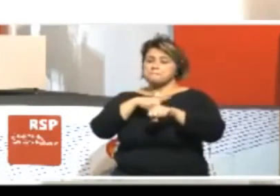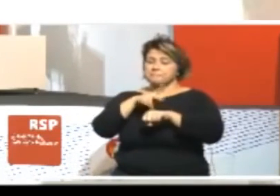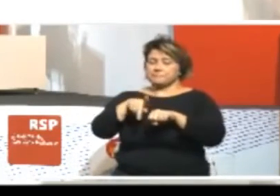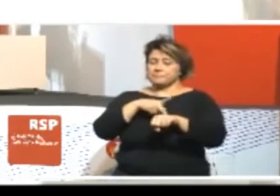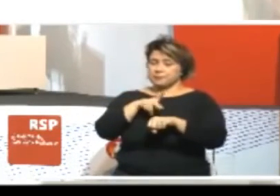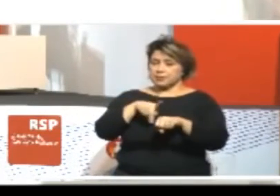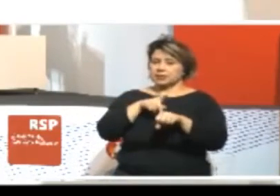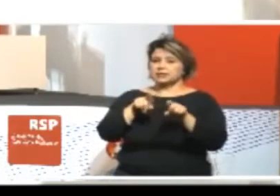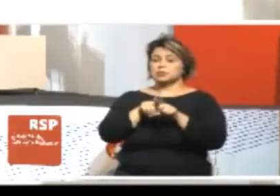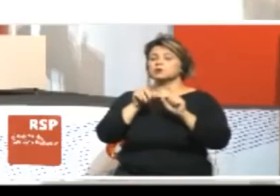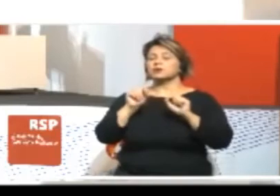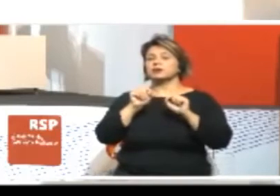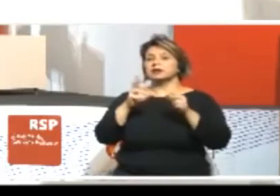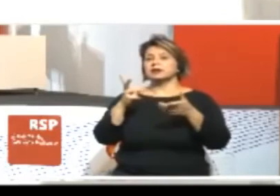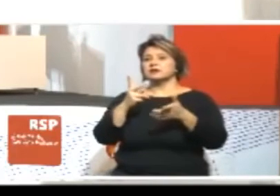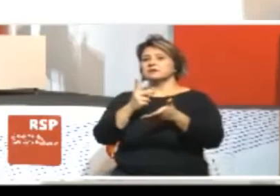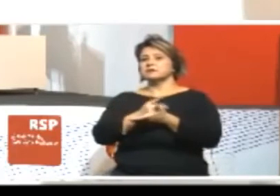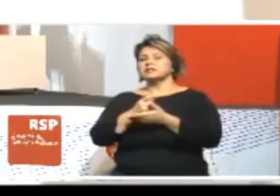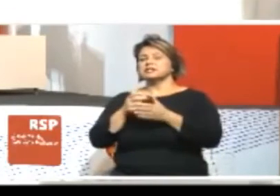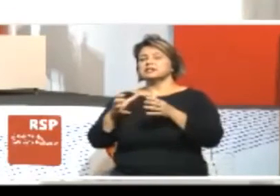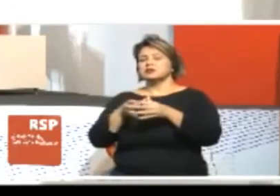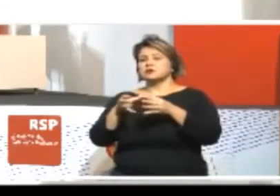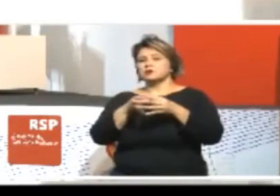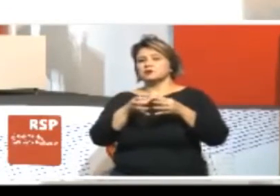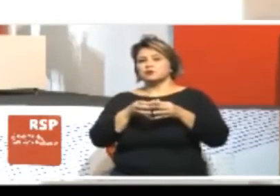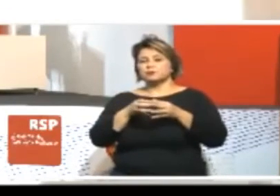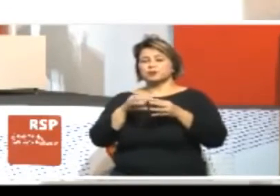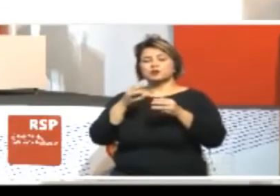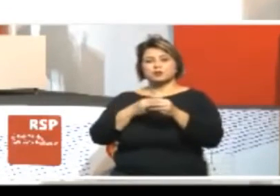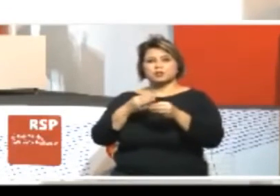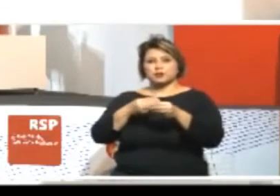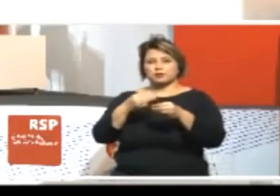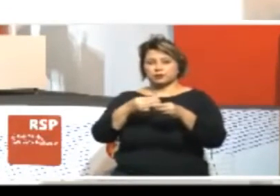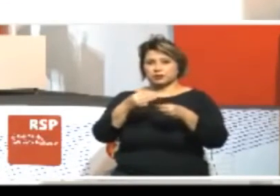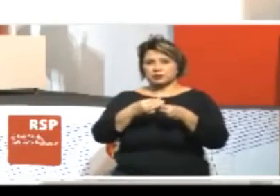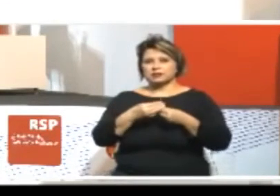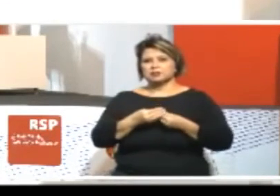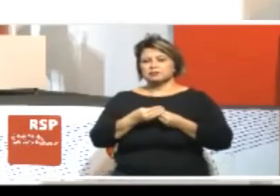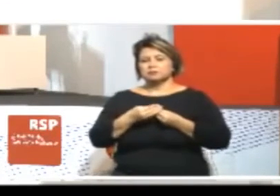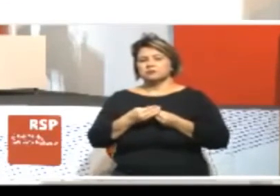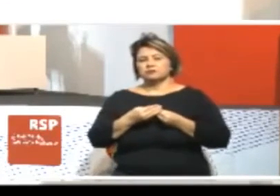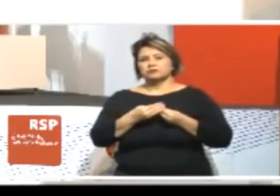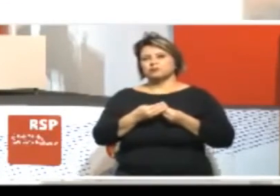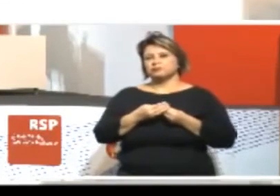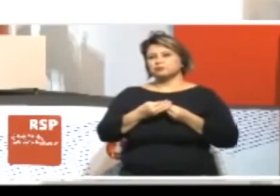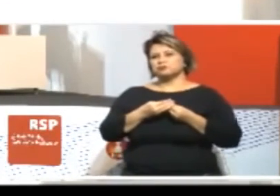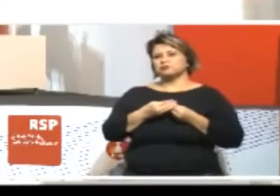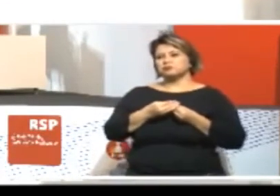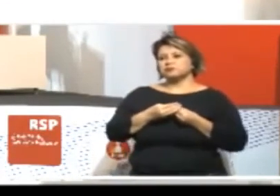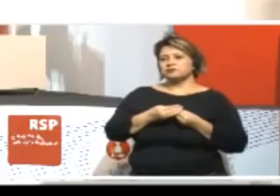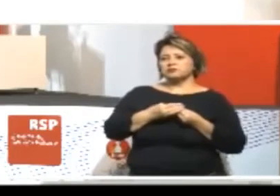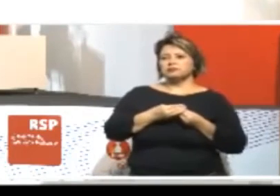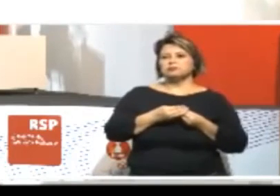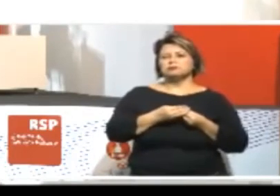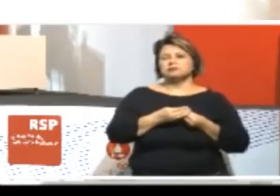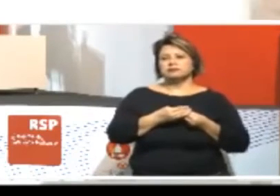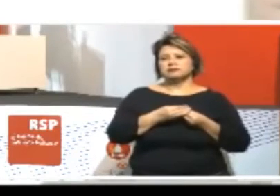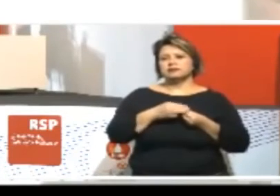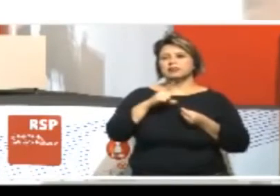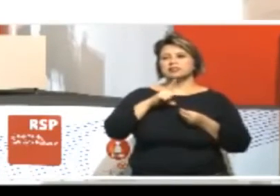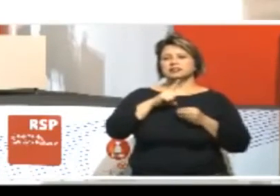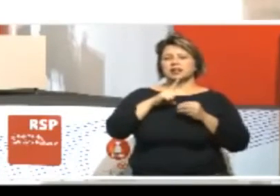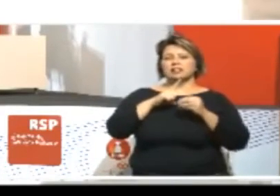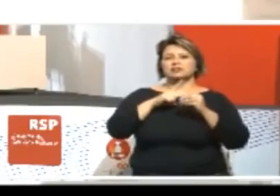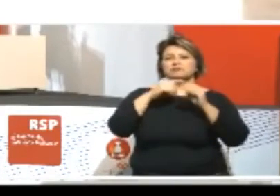al final de cada año los municipios se ranquean dependiendo en el desarrollo, en términos de cómo se desempeñaron